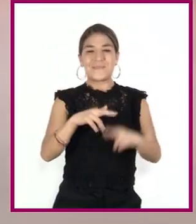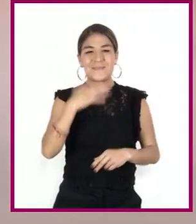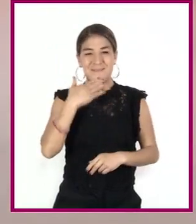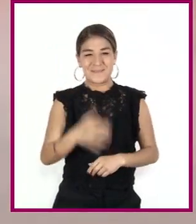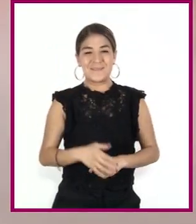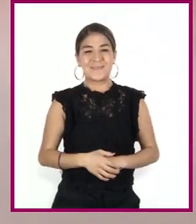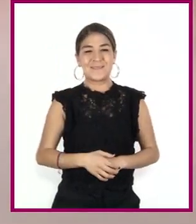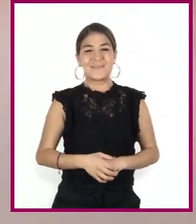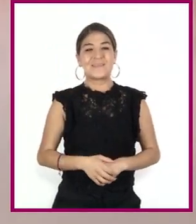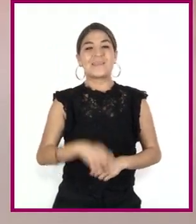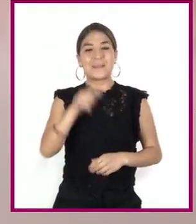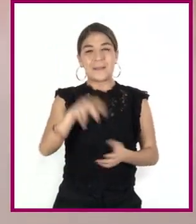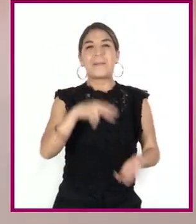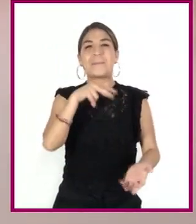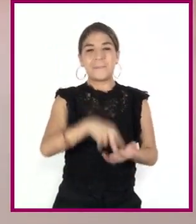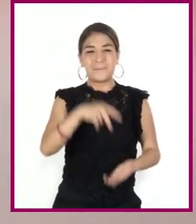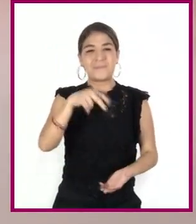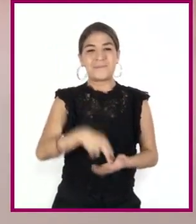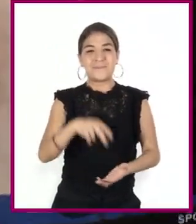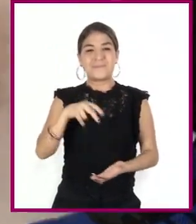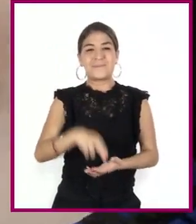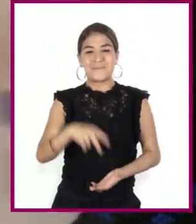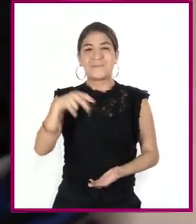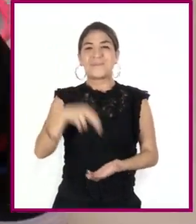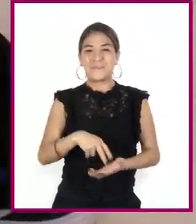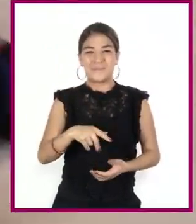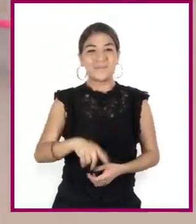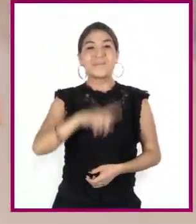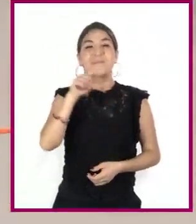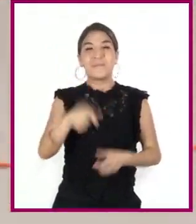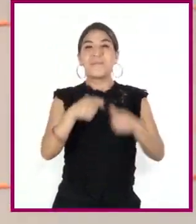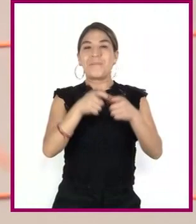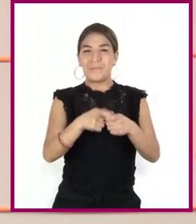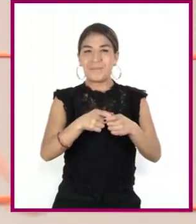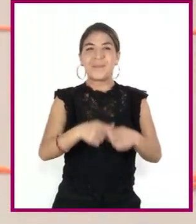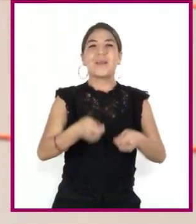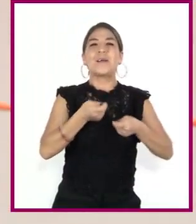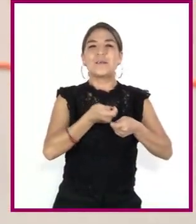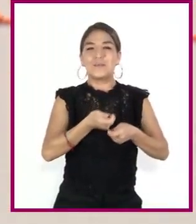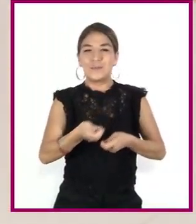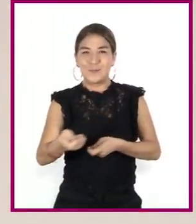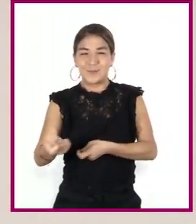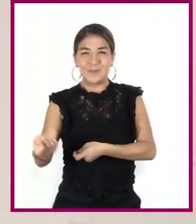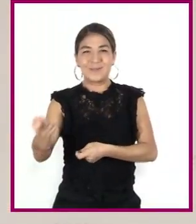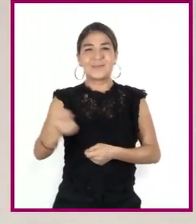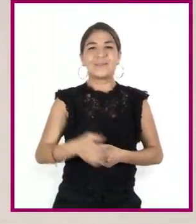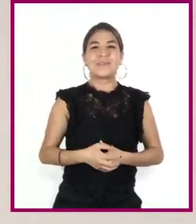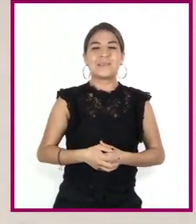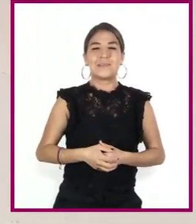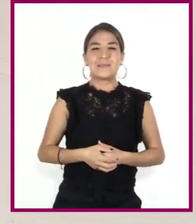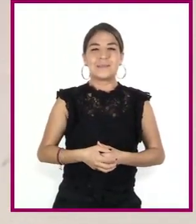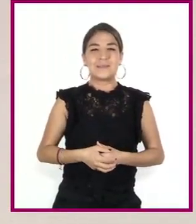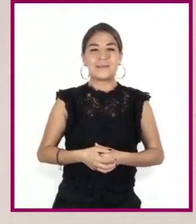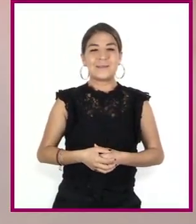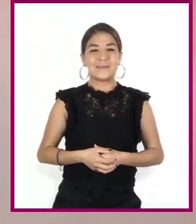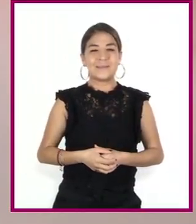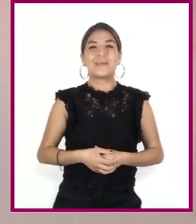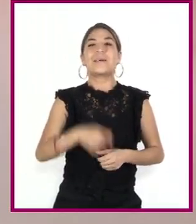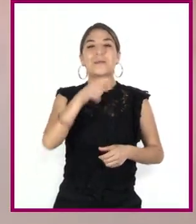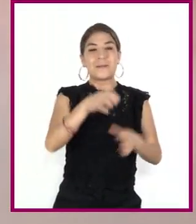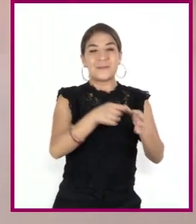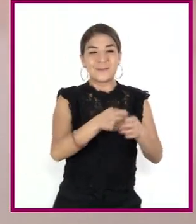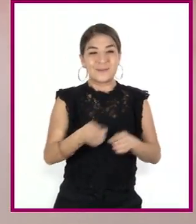Perfecto. Pasas avanzando entre las escaleras, tomas el palo de escoba, tomas tu tapa rosca